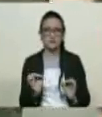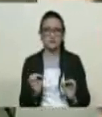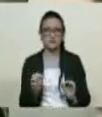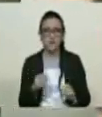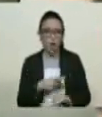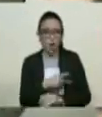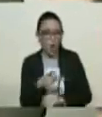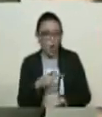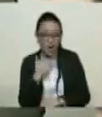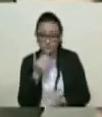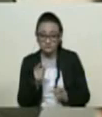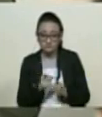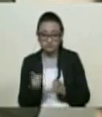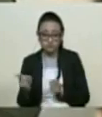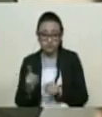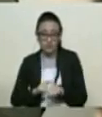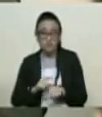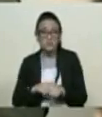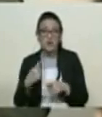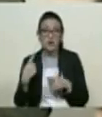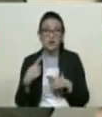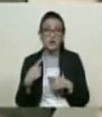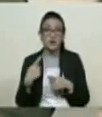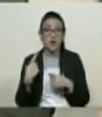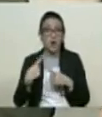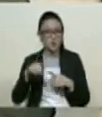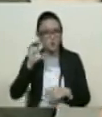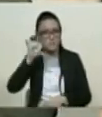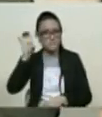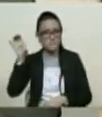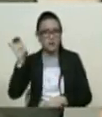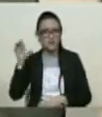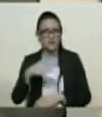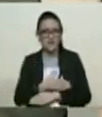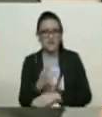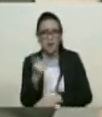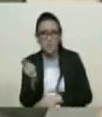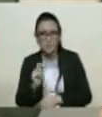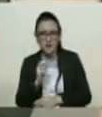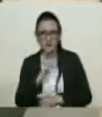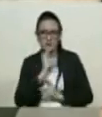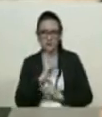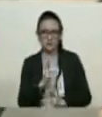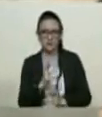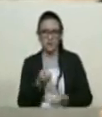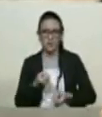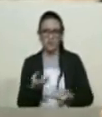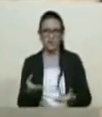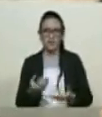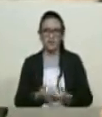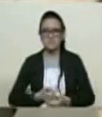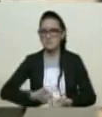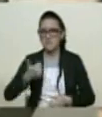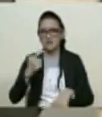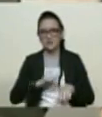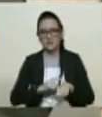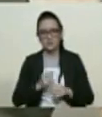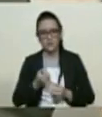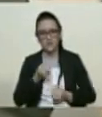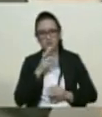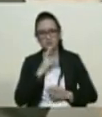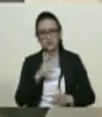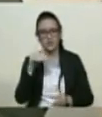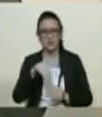Hay países donde, y lo sabemos, no tengo por qué nombrarlos, pero hay países que se tardan un mes o más para dar resultados